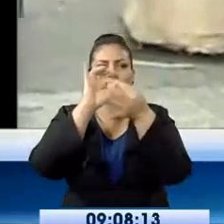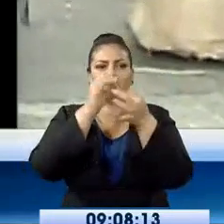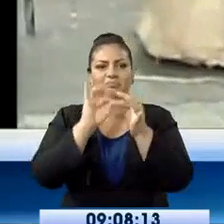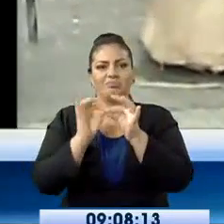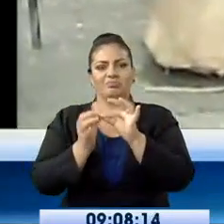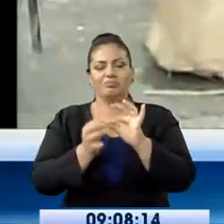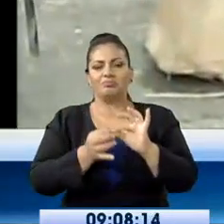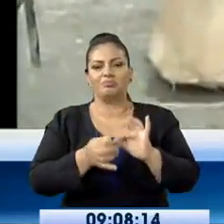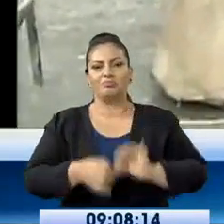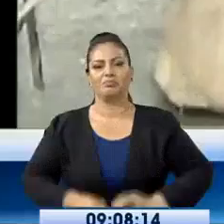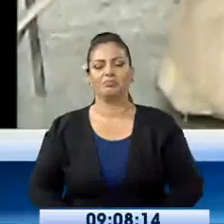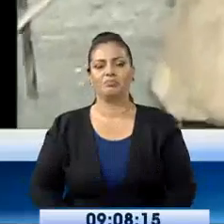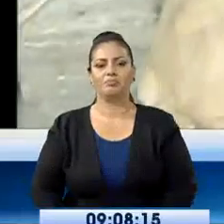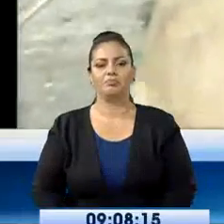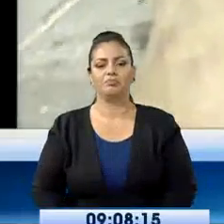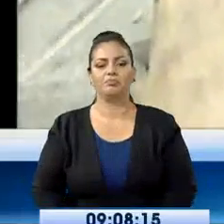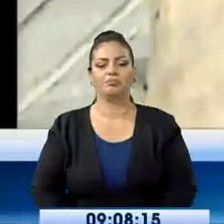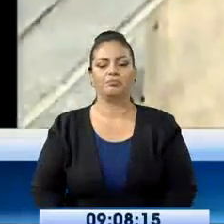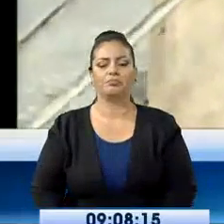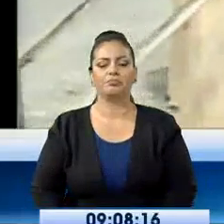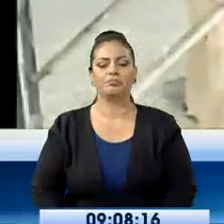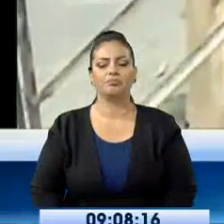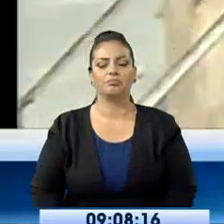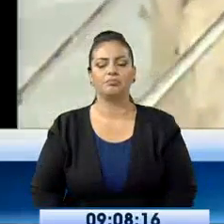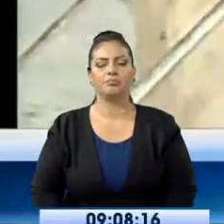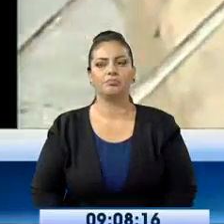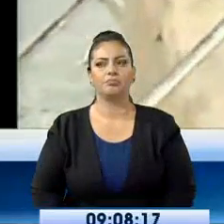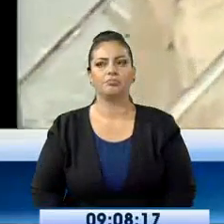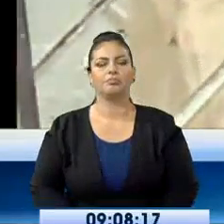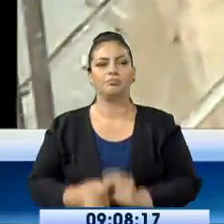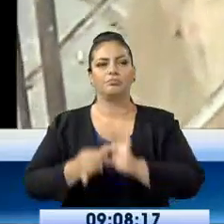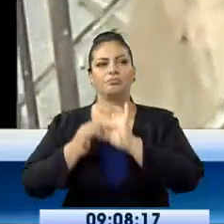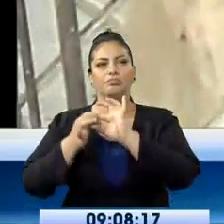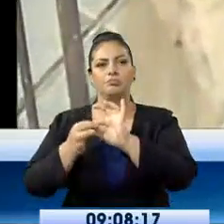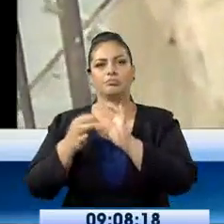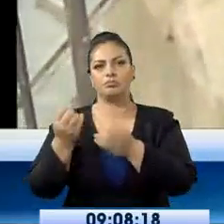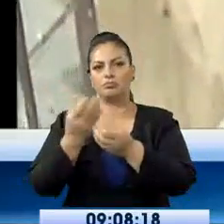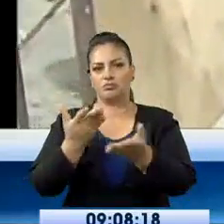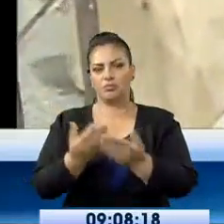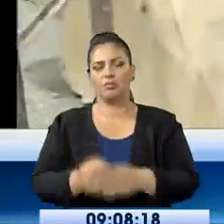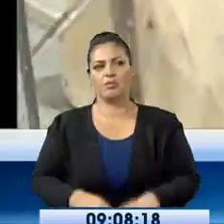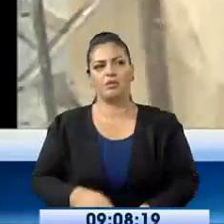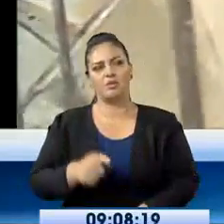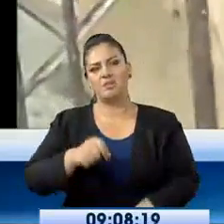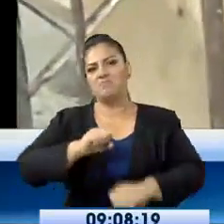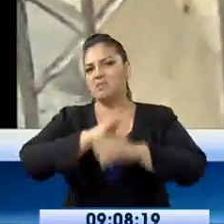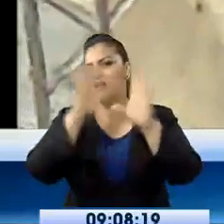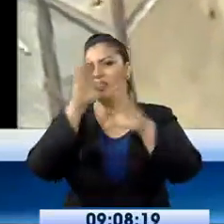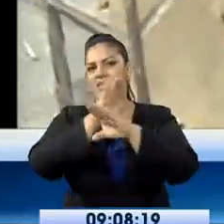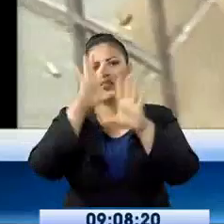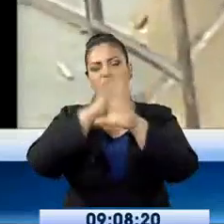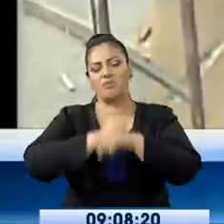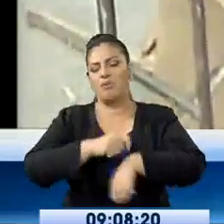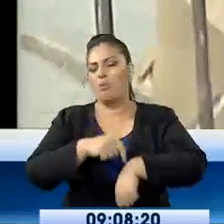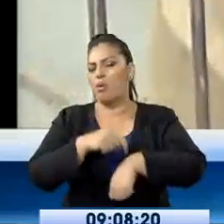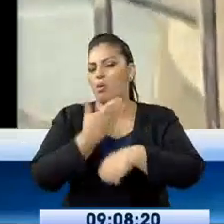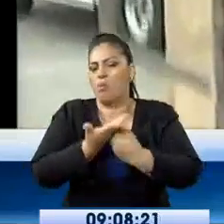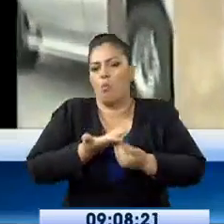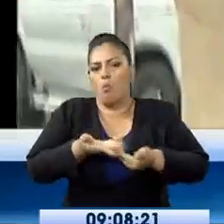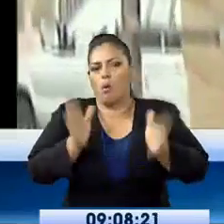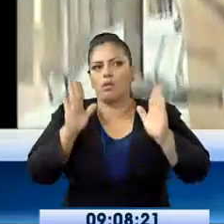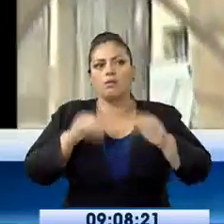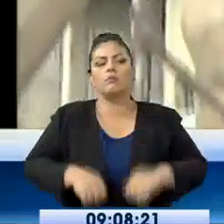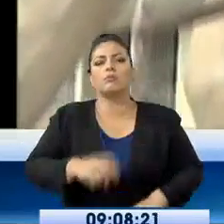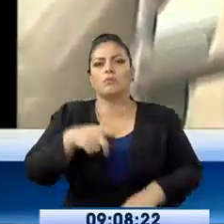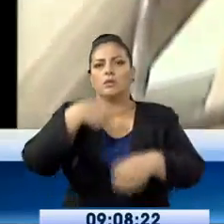que tenemos para elaborarlo, sea como mi compañero lo dijo, sea en la mañana, en la tarde o en la noche. El tiempo adecuado que tengamos,